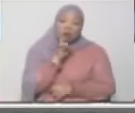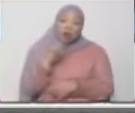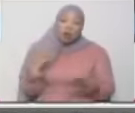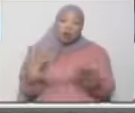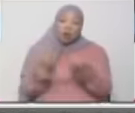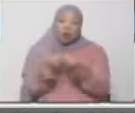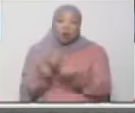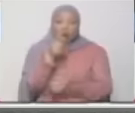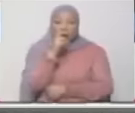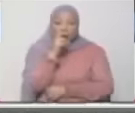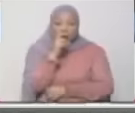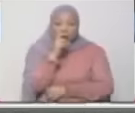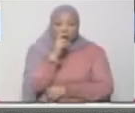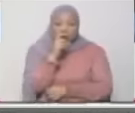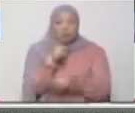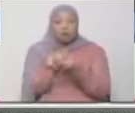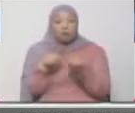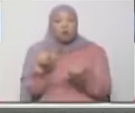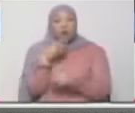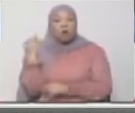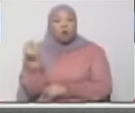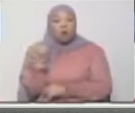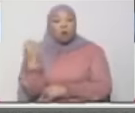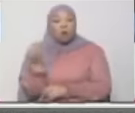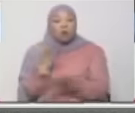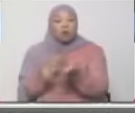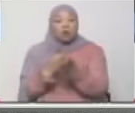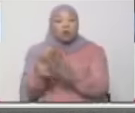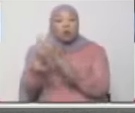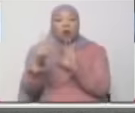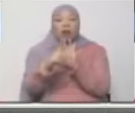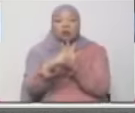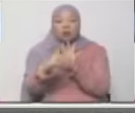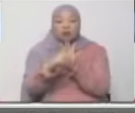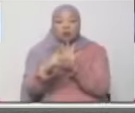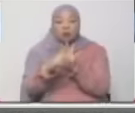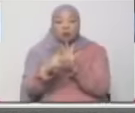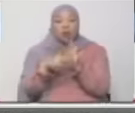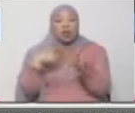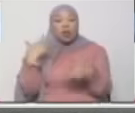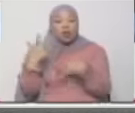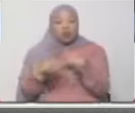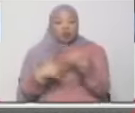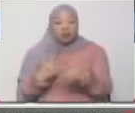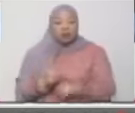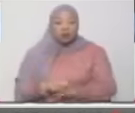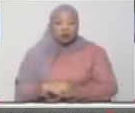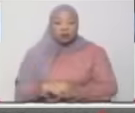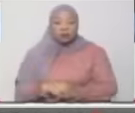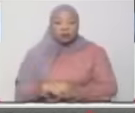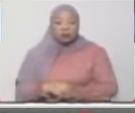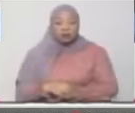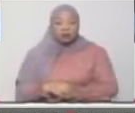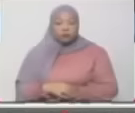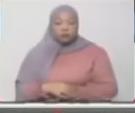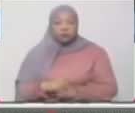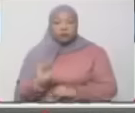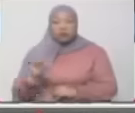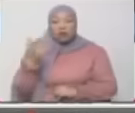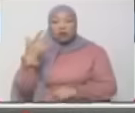Maduro. Pero esos muchachos tuvieron siempre sus liceos, sus opciones. Ellos son la